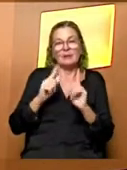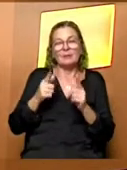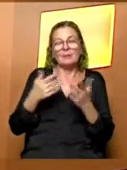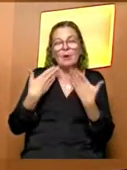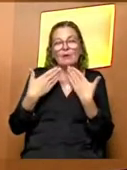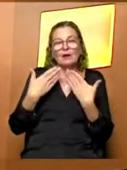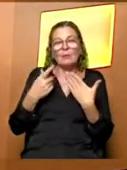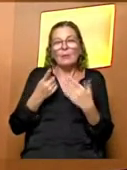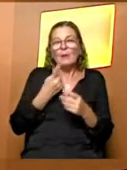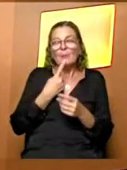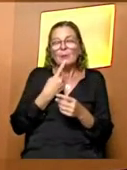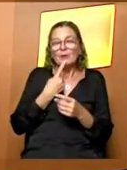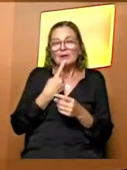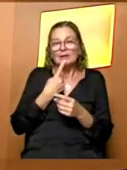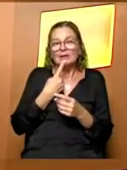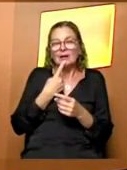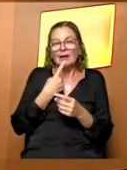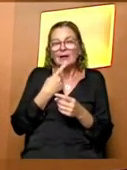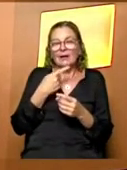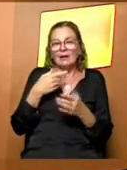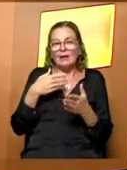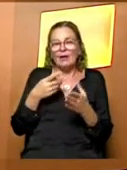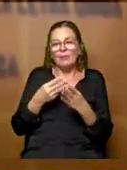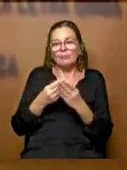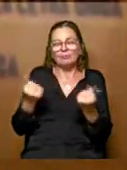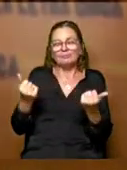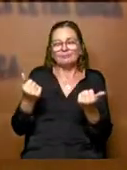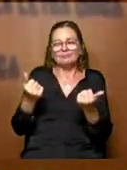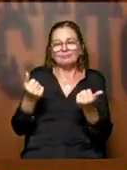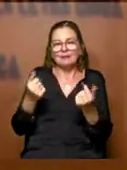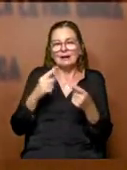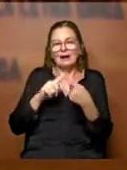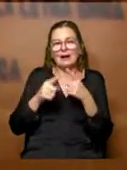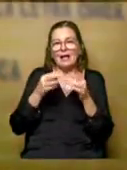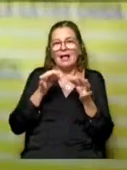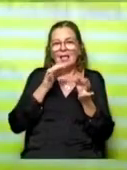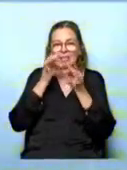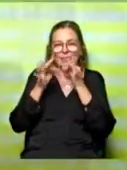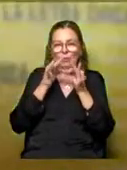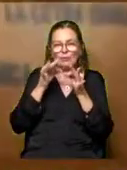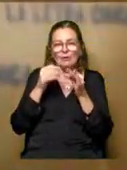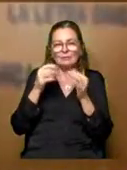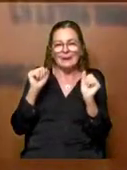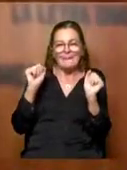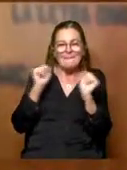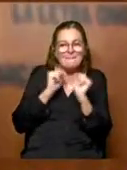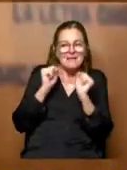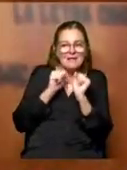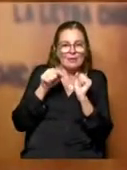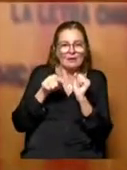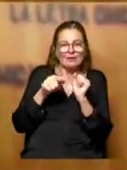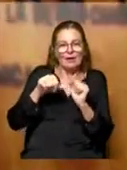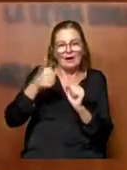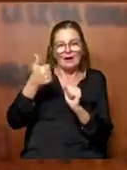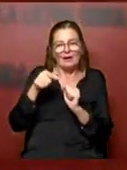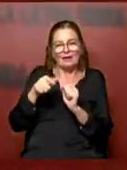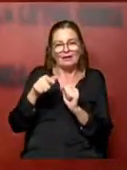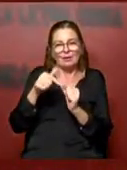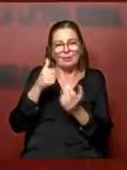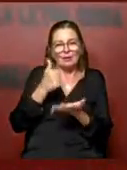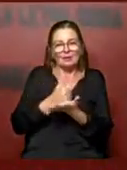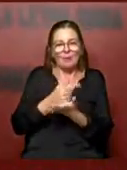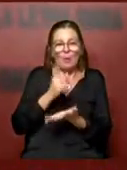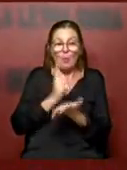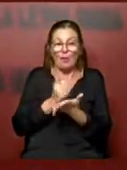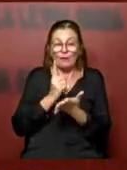cómo la política evade esta discusión en año electoral porque da terror. Nos ganaron ahí. Es como que estuviéramos